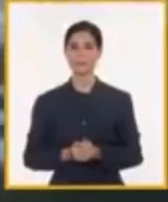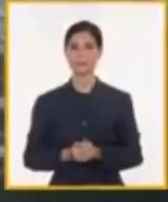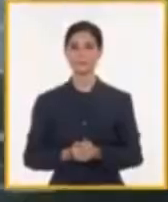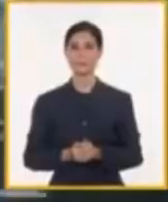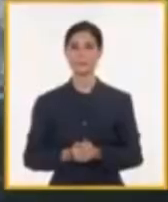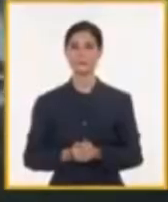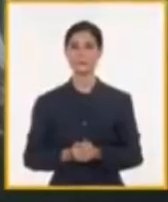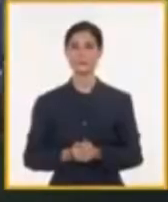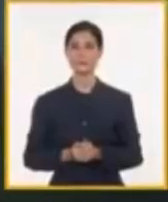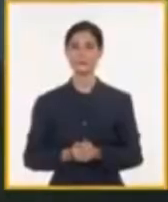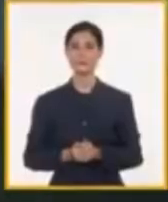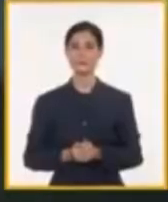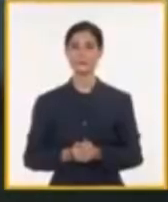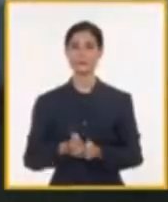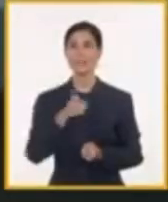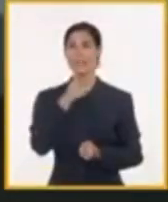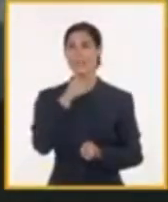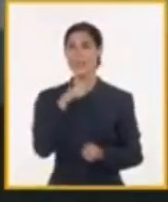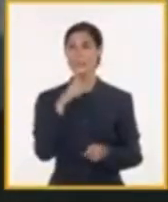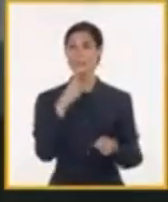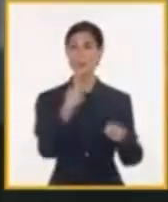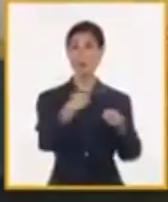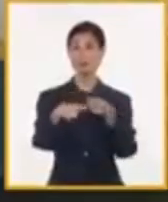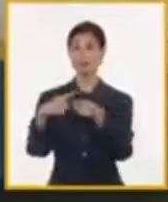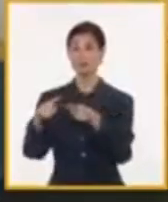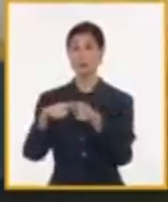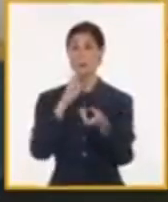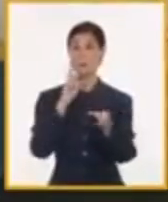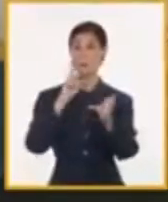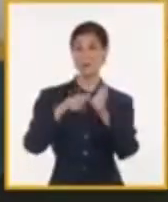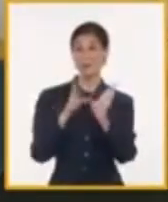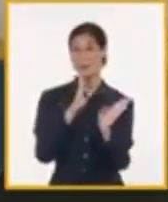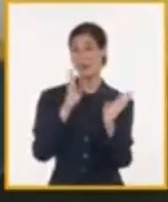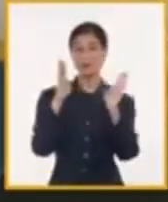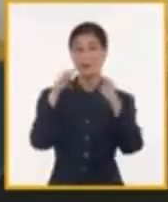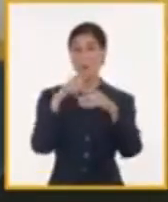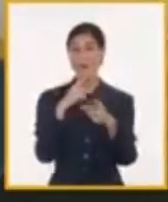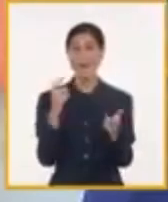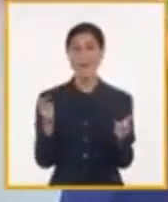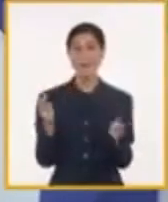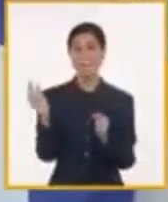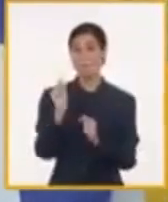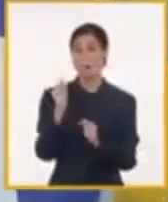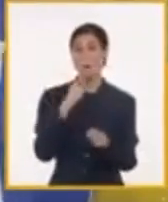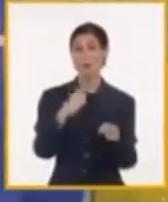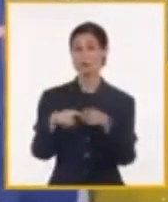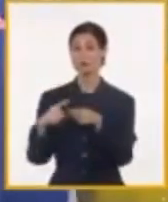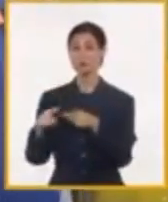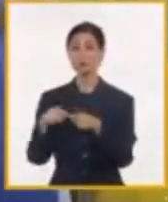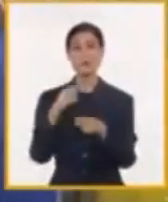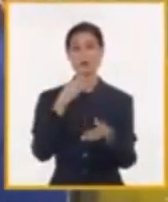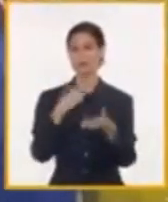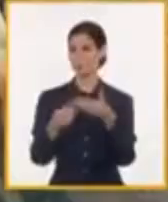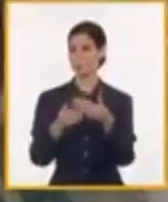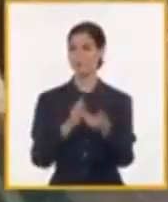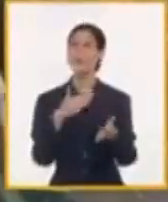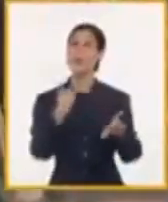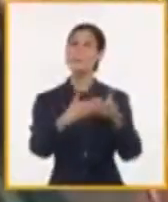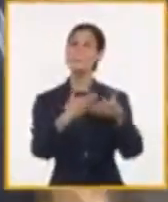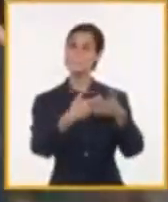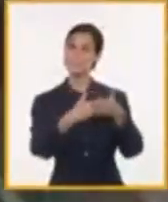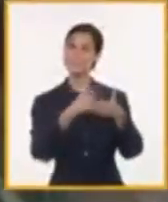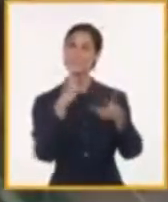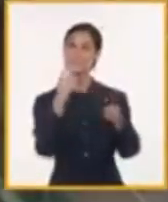Aunque con déficit en las materias primas y el combustible en el último tiempo, la empresa pesquera industrial La Coloma continúa siendo la